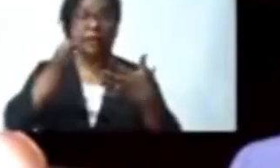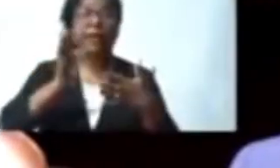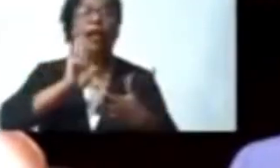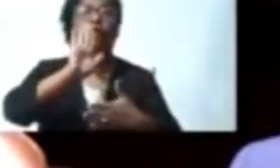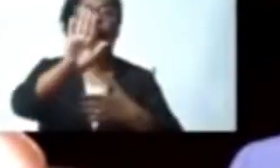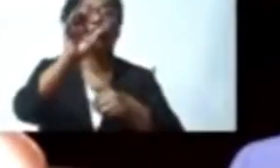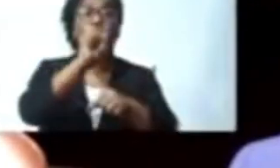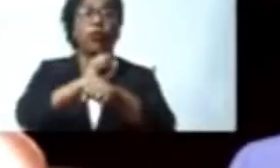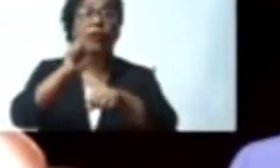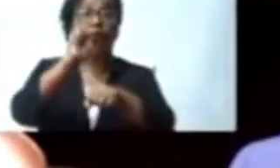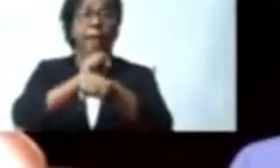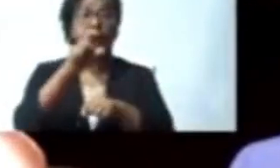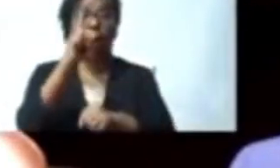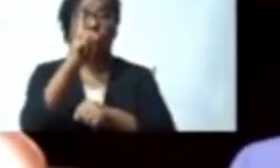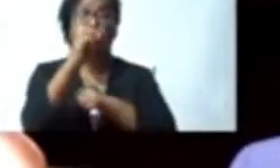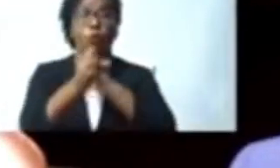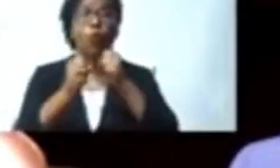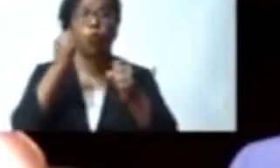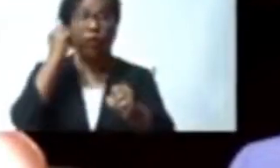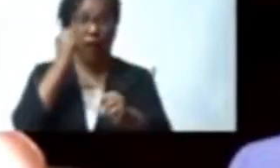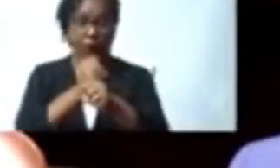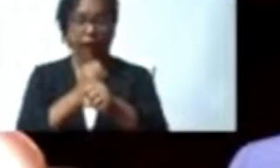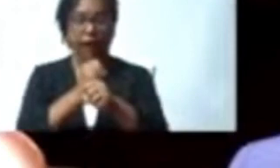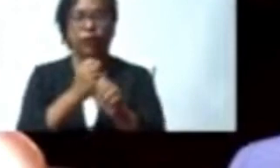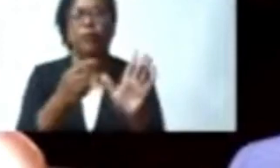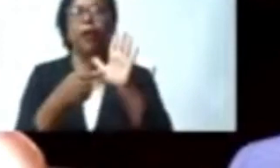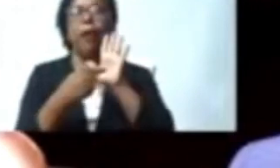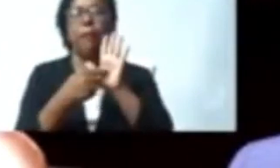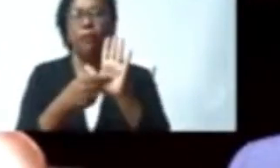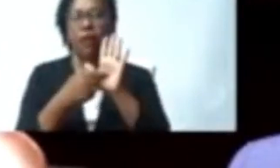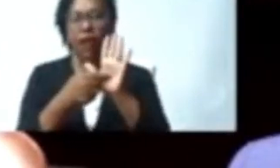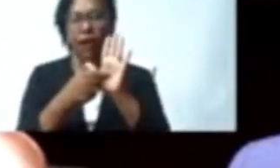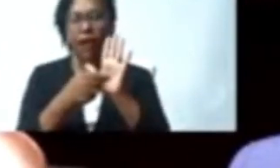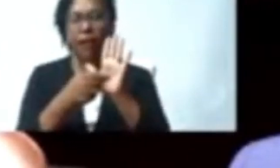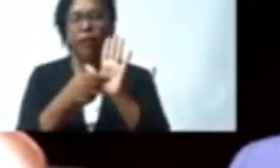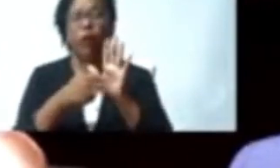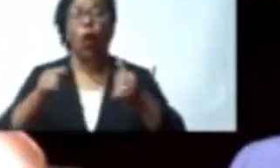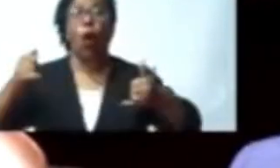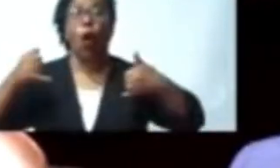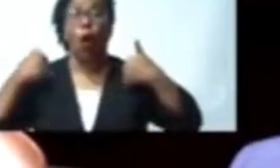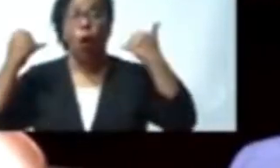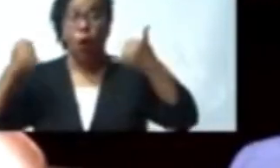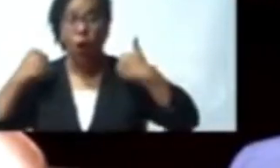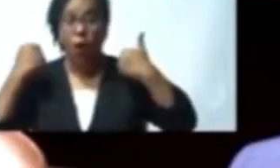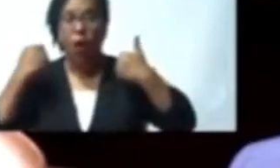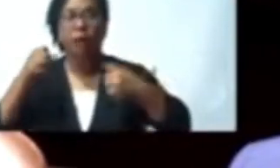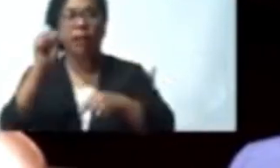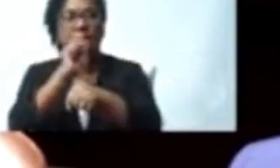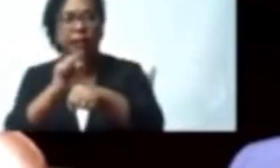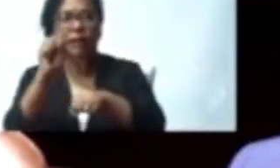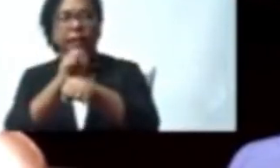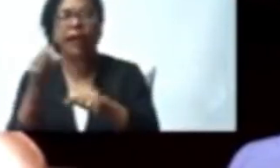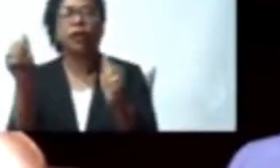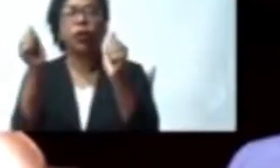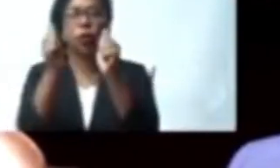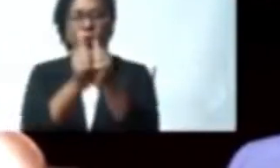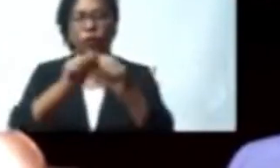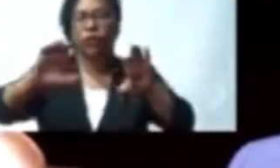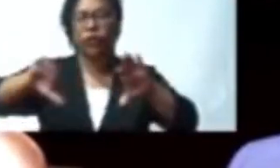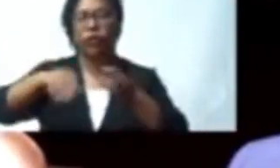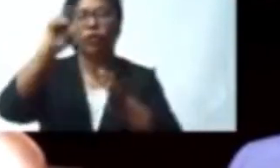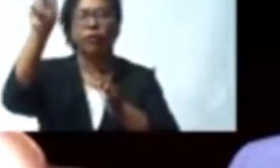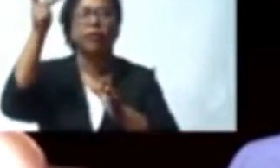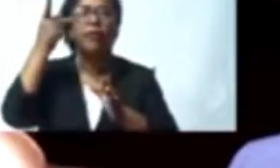que pusimos en marcha, el Buzón Verde, que es un espacio que hemos habilitado en el Bloque de Diputados de la Fuerza del Pueblo para